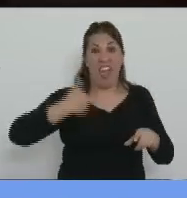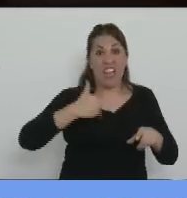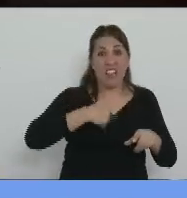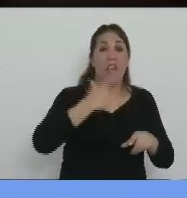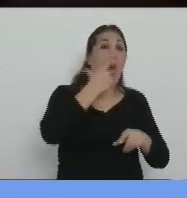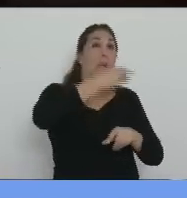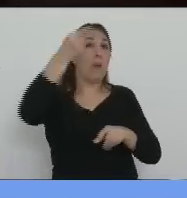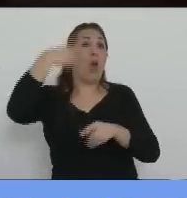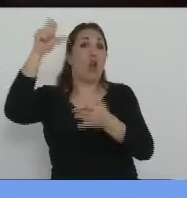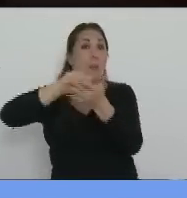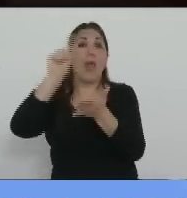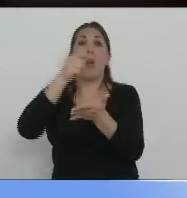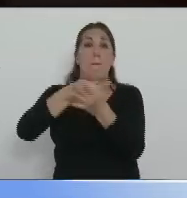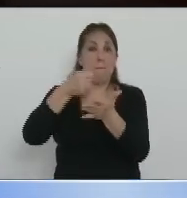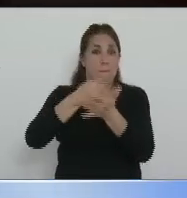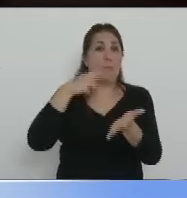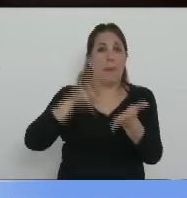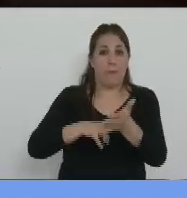exterior y que ellos tienen